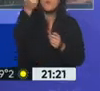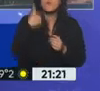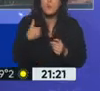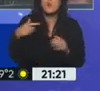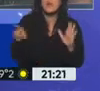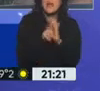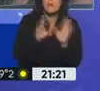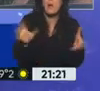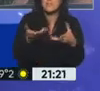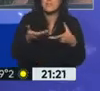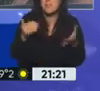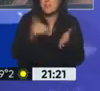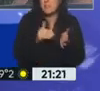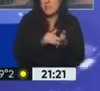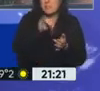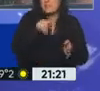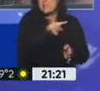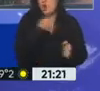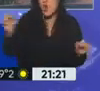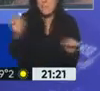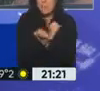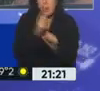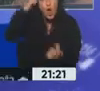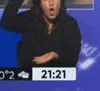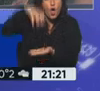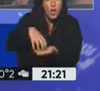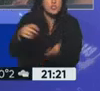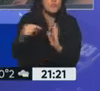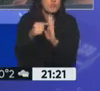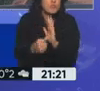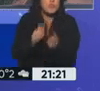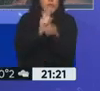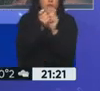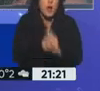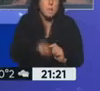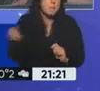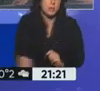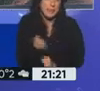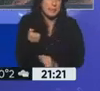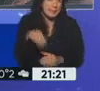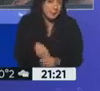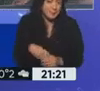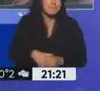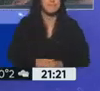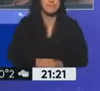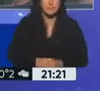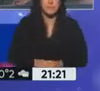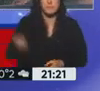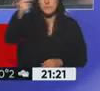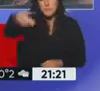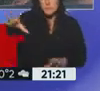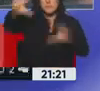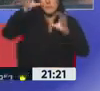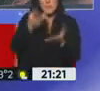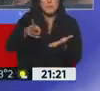la ley bases adentro del Congreso, en donde hay importantes puntos y reformas. Bien, Lucrecia, recordemos y reiteremos